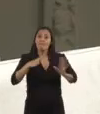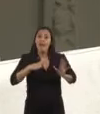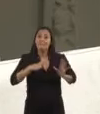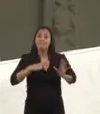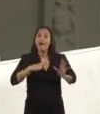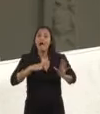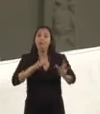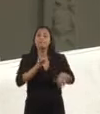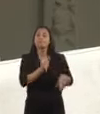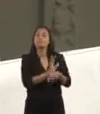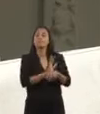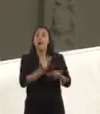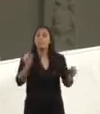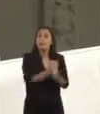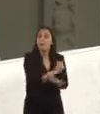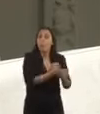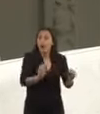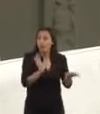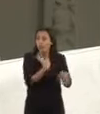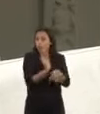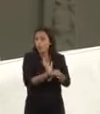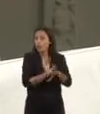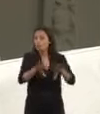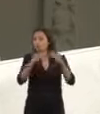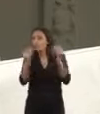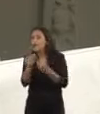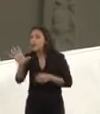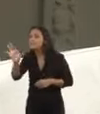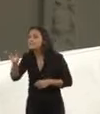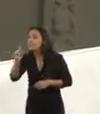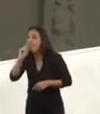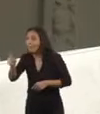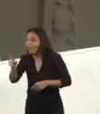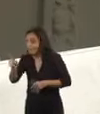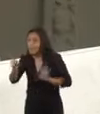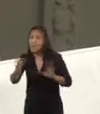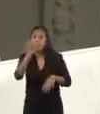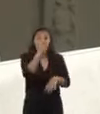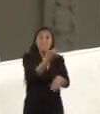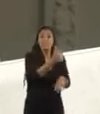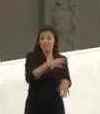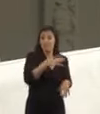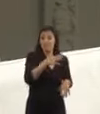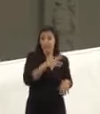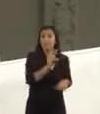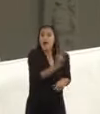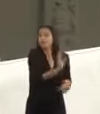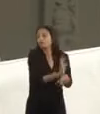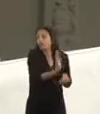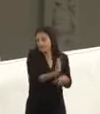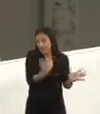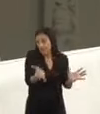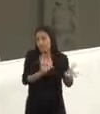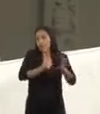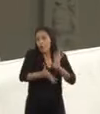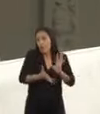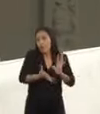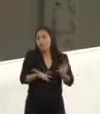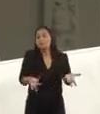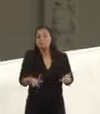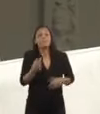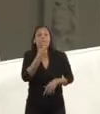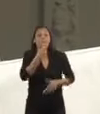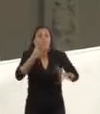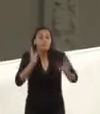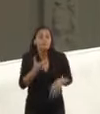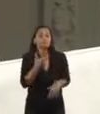validados sobre el total que creo que son 50.000 eh a modo de ejemplo citó el caso